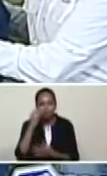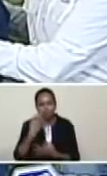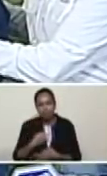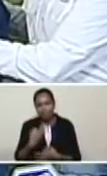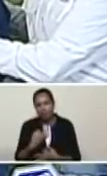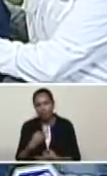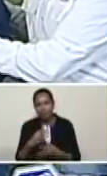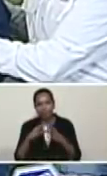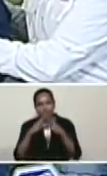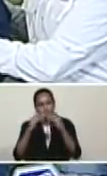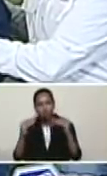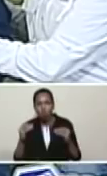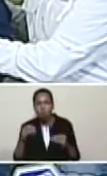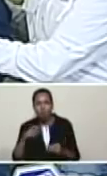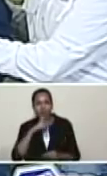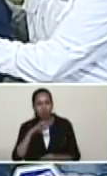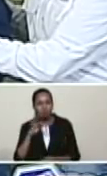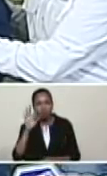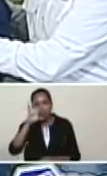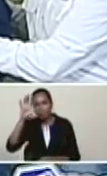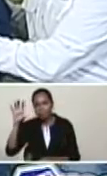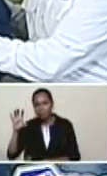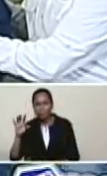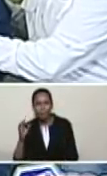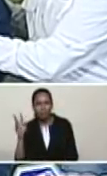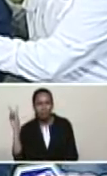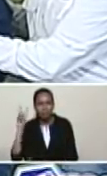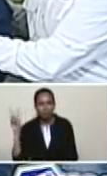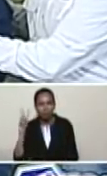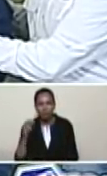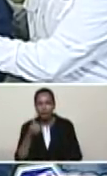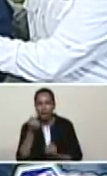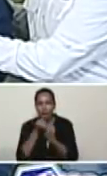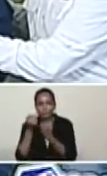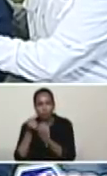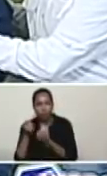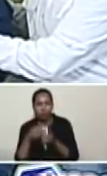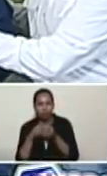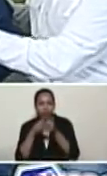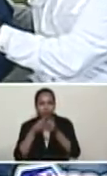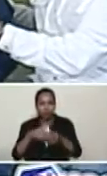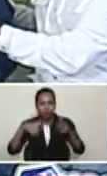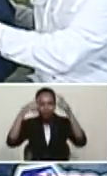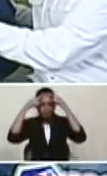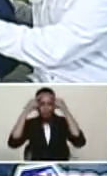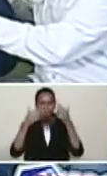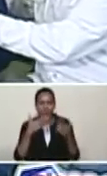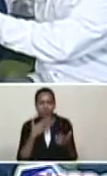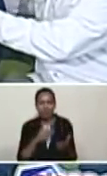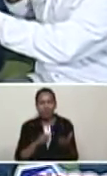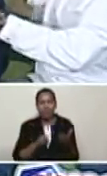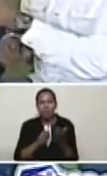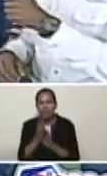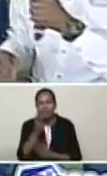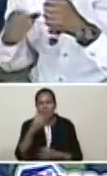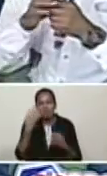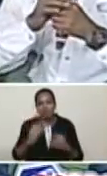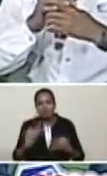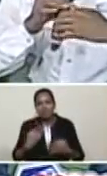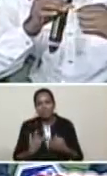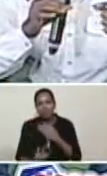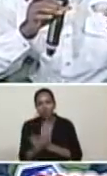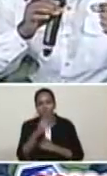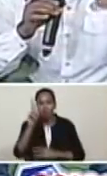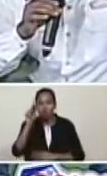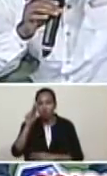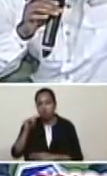a su familia, que crean en este proceso revolucionario, que crean en el legado del comandante Chávez. Leales siempre, traidores nunca. Muy bien, bueno, y